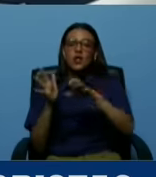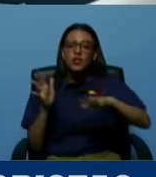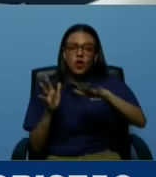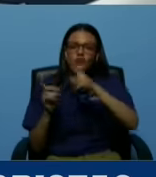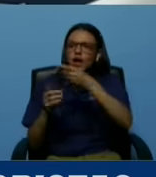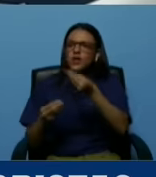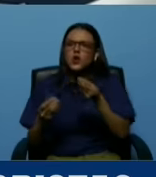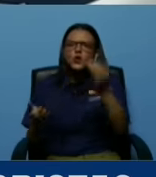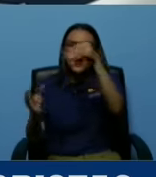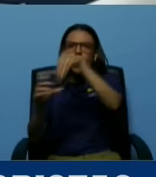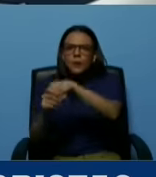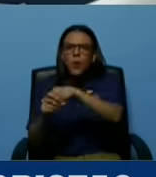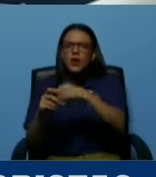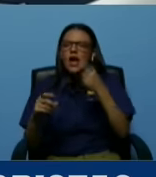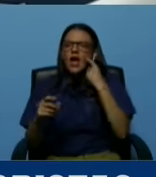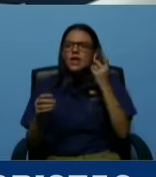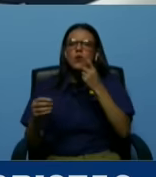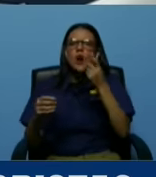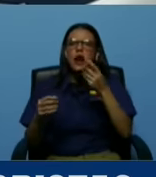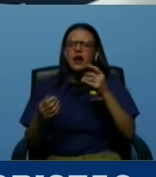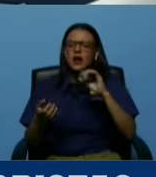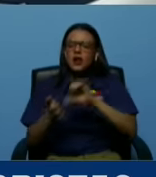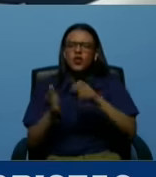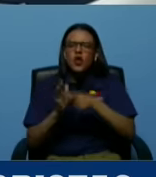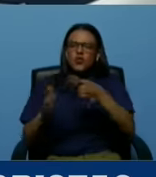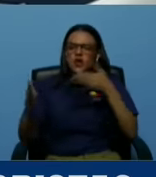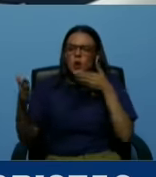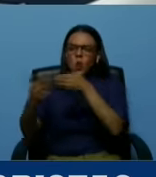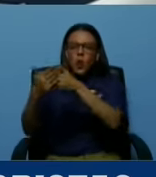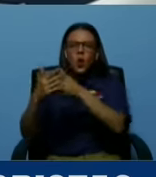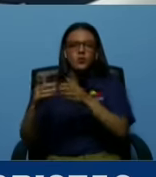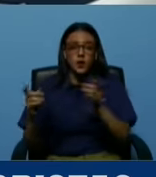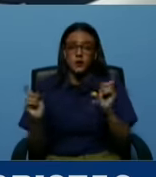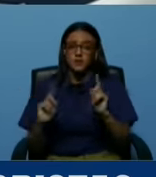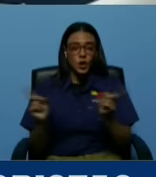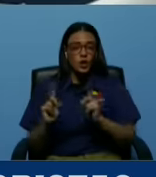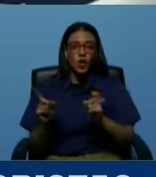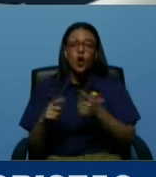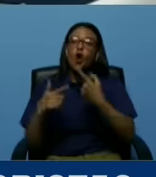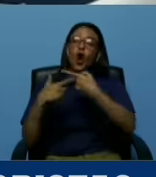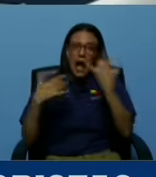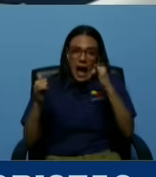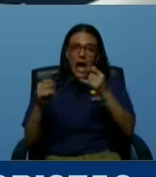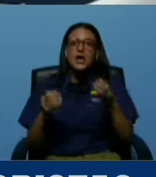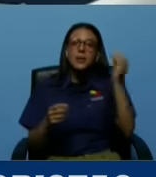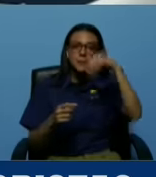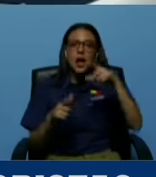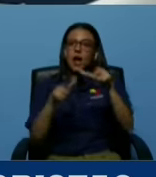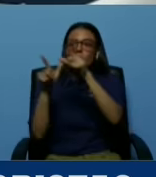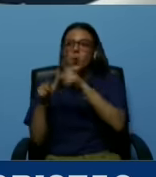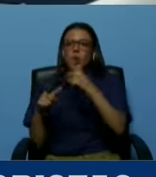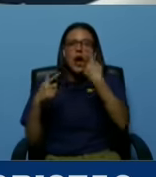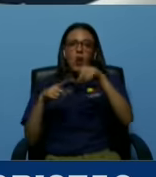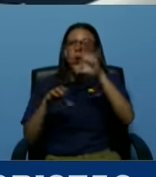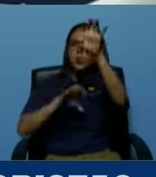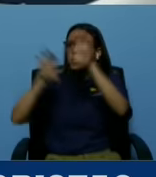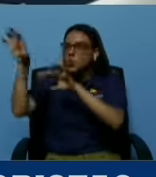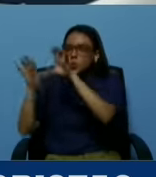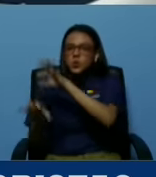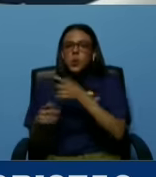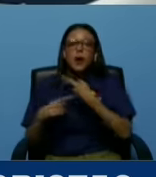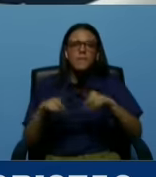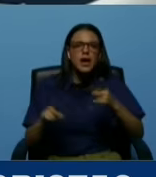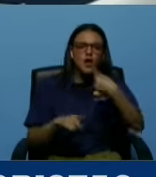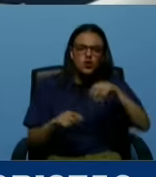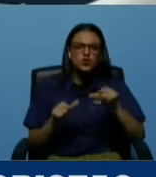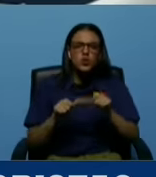su planta para atacar con Lester Toledo a la cabeza, sino en otros lugares. Pero afortunadamente hemos